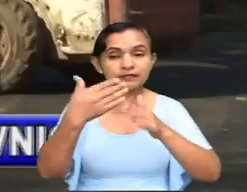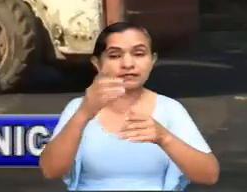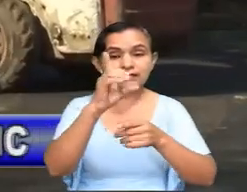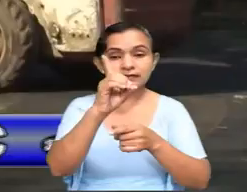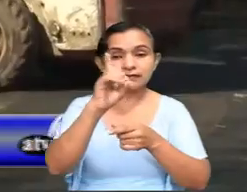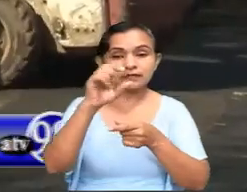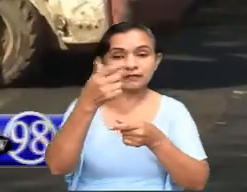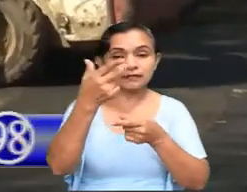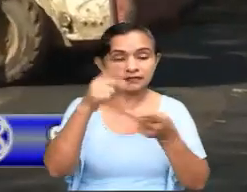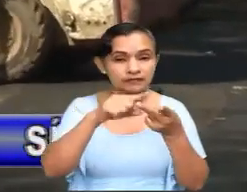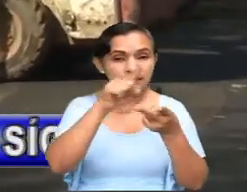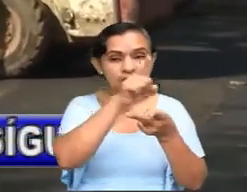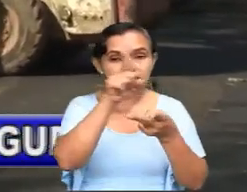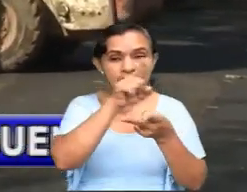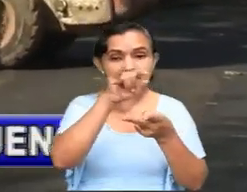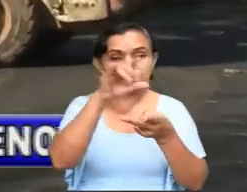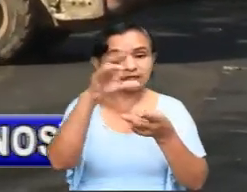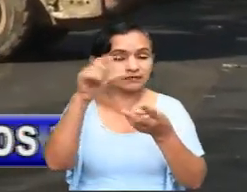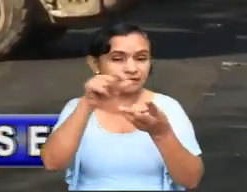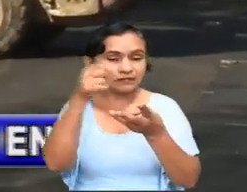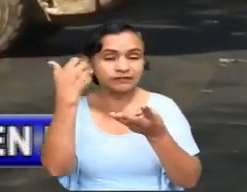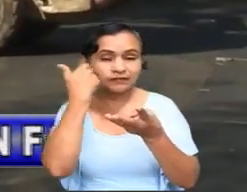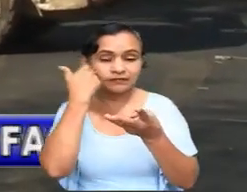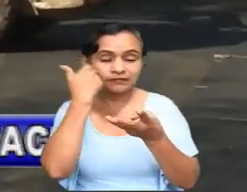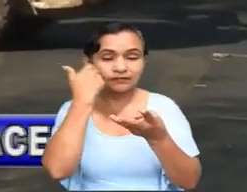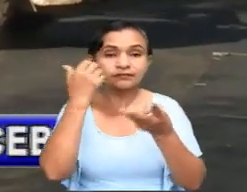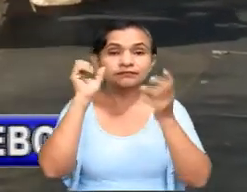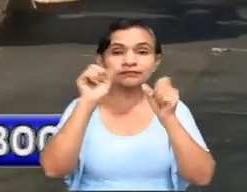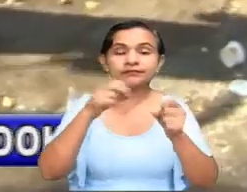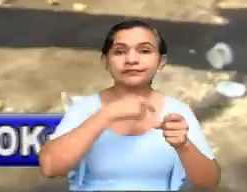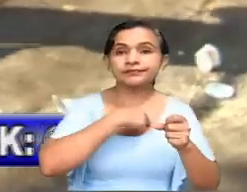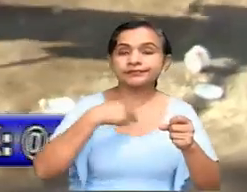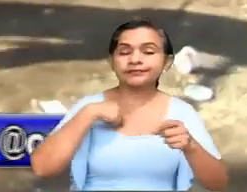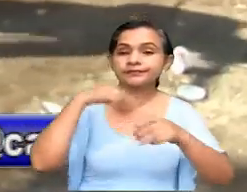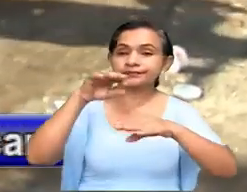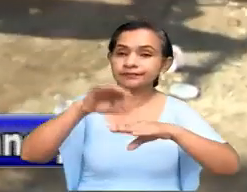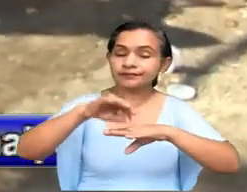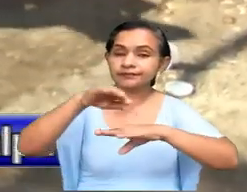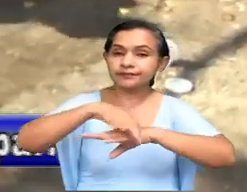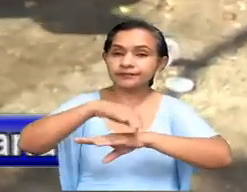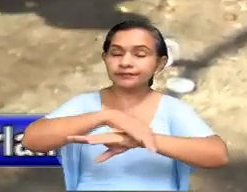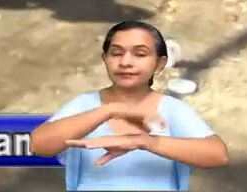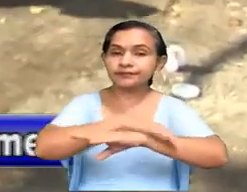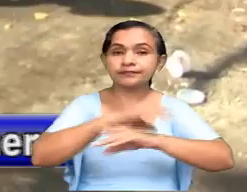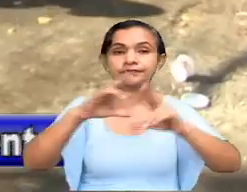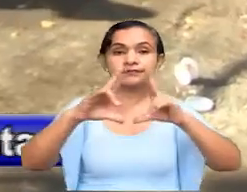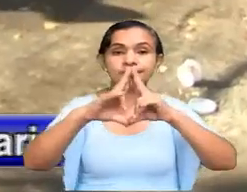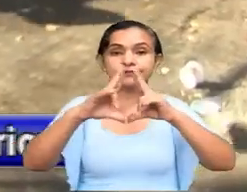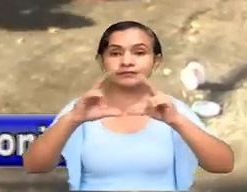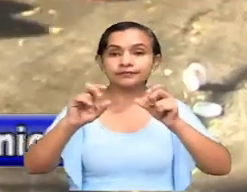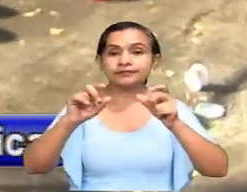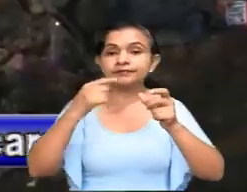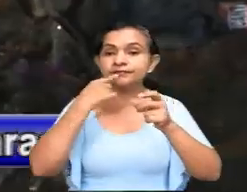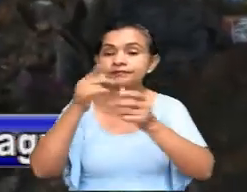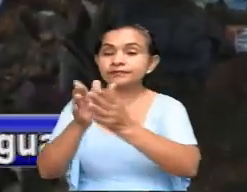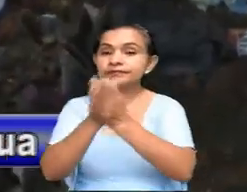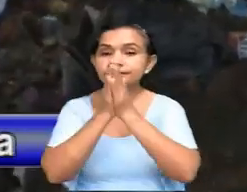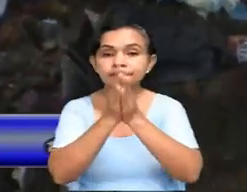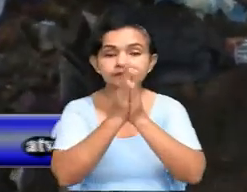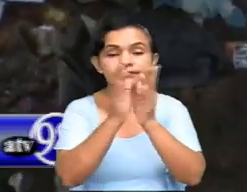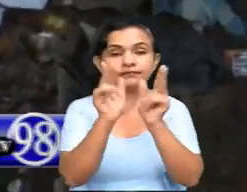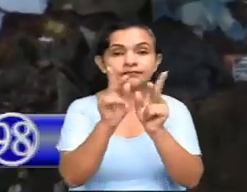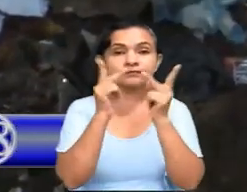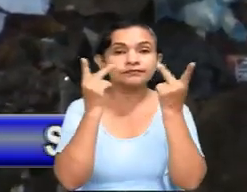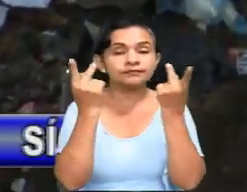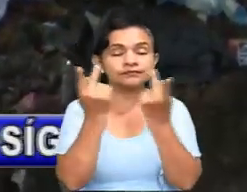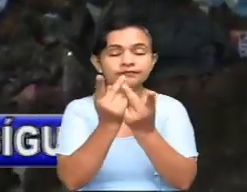zika y chikungunya. Con estas palabras, la compañera Rosario Murillo, vicepresidenta de la República, ha invitado al pueblo nicaragüense a mantener